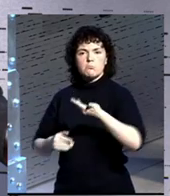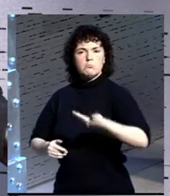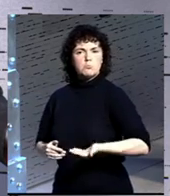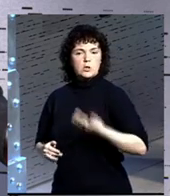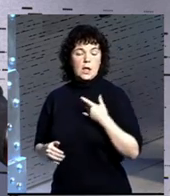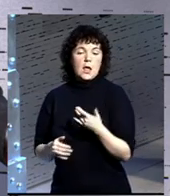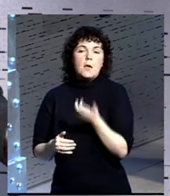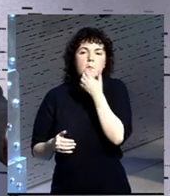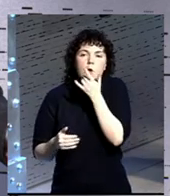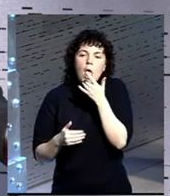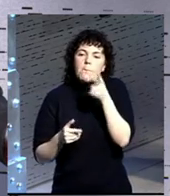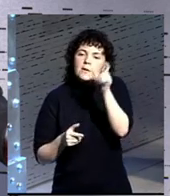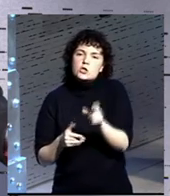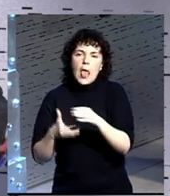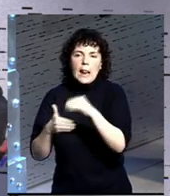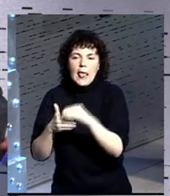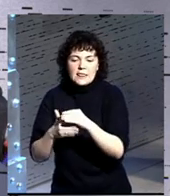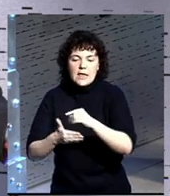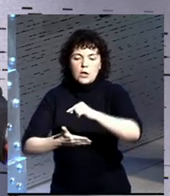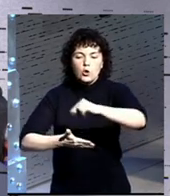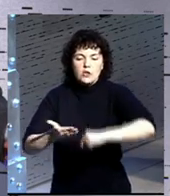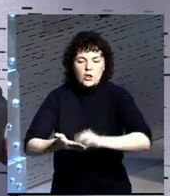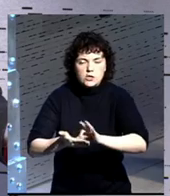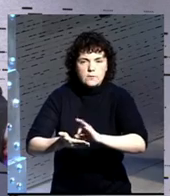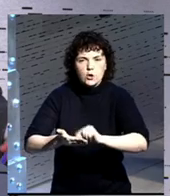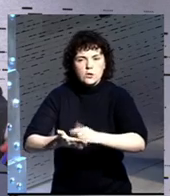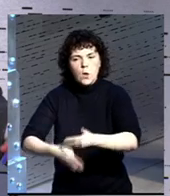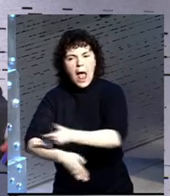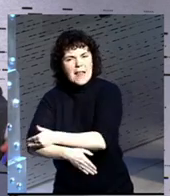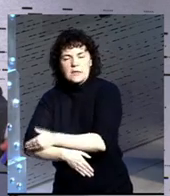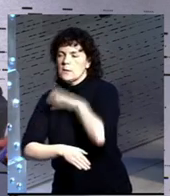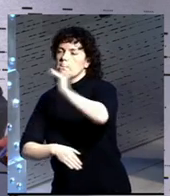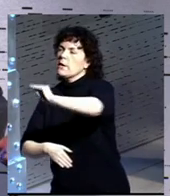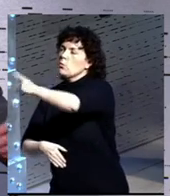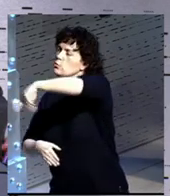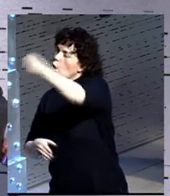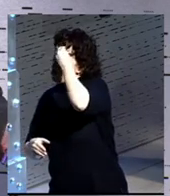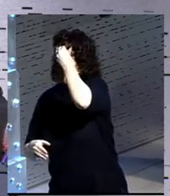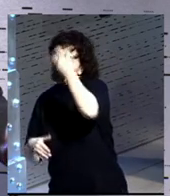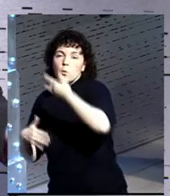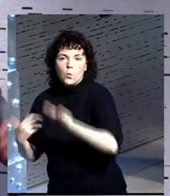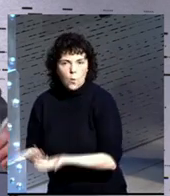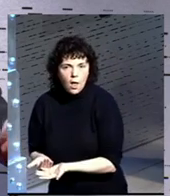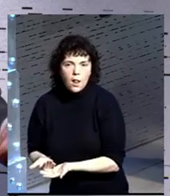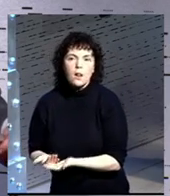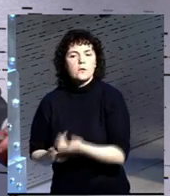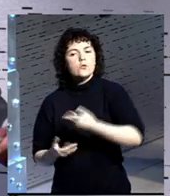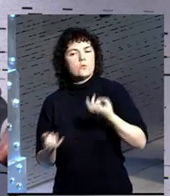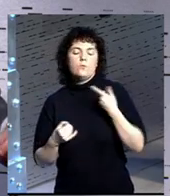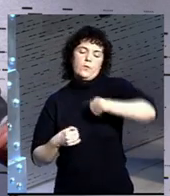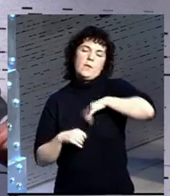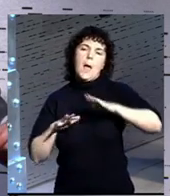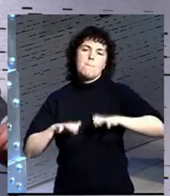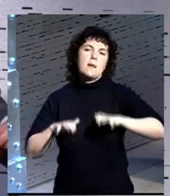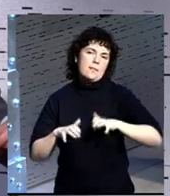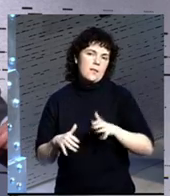cliente, antes de contratar un producto o un servicio, quiere saber lo que los demás opinan de ese producto o servicio. todo eso es algo que tenemos que aprender a gestionar